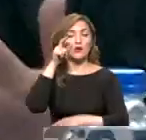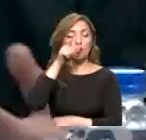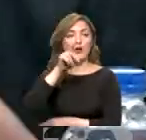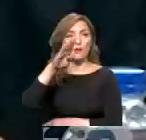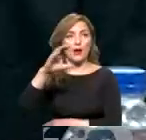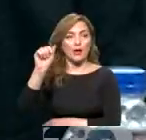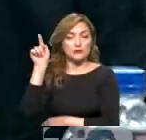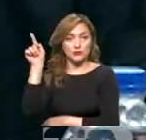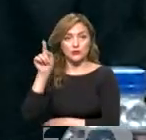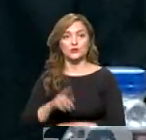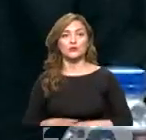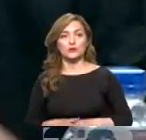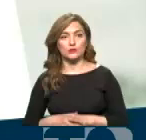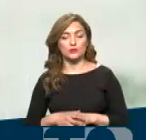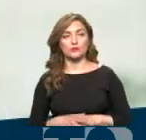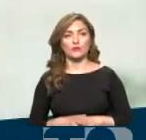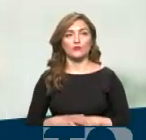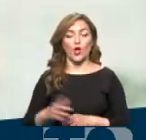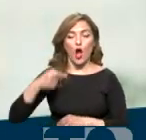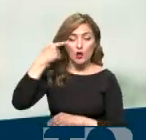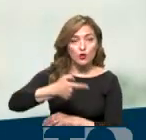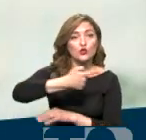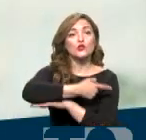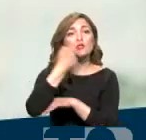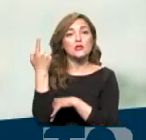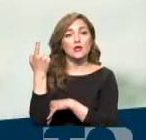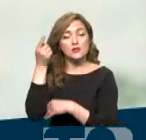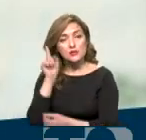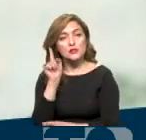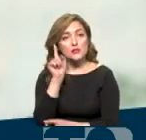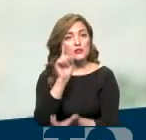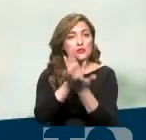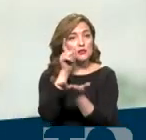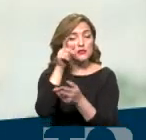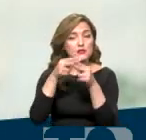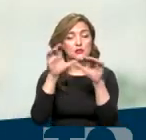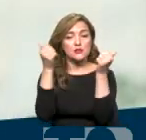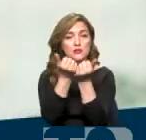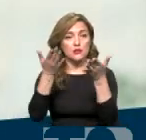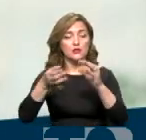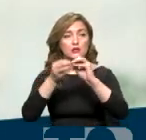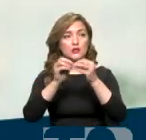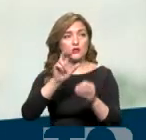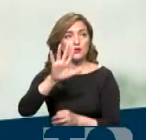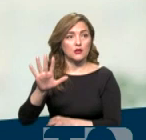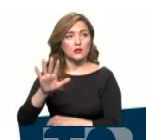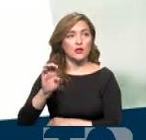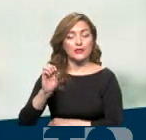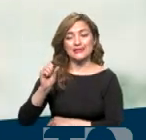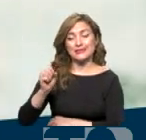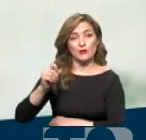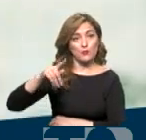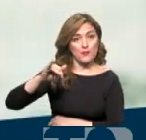exfiscal general Carlos Vaca Mancheno. Al día siguiente deberá acudir a Fiscalía la exasambleísta de Alianza País, Sofía Espín.